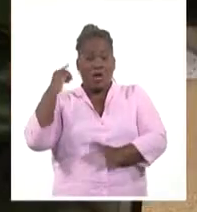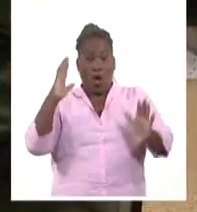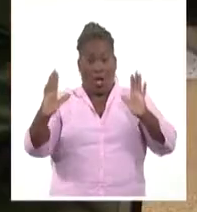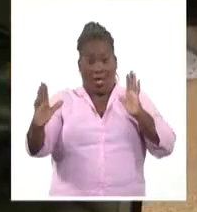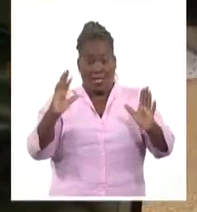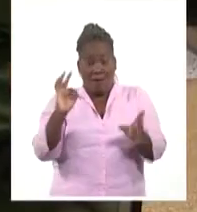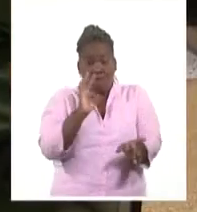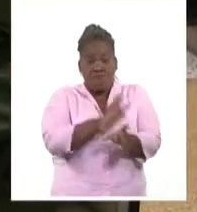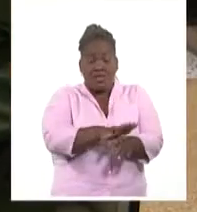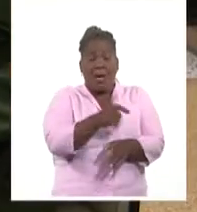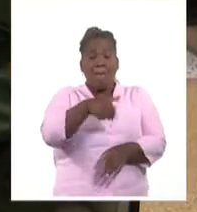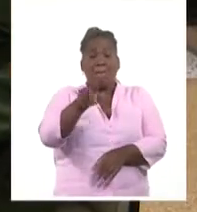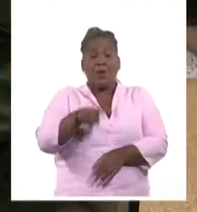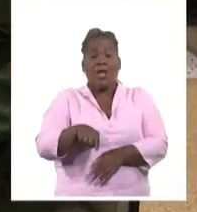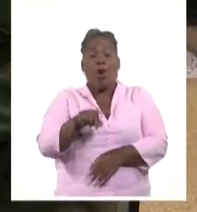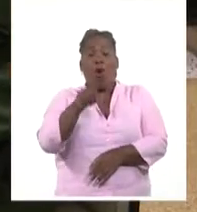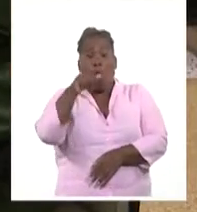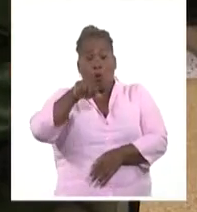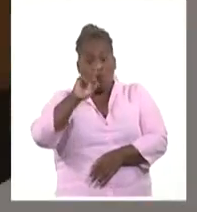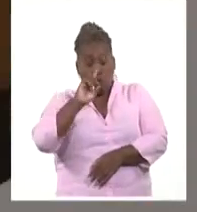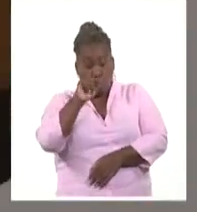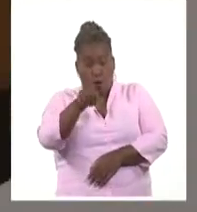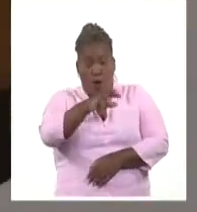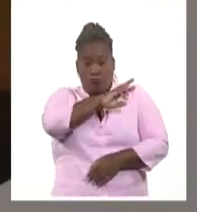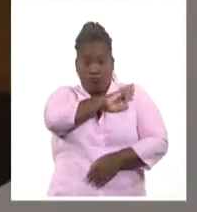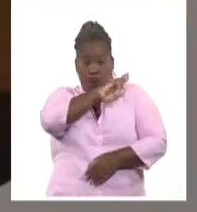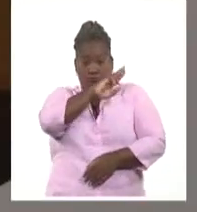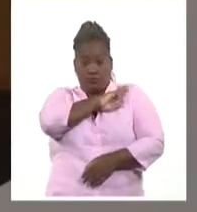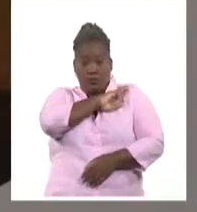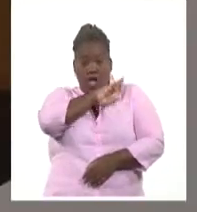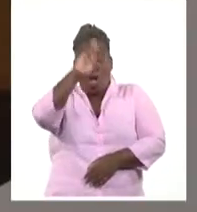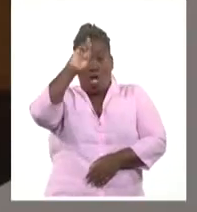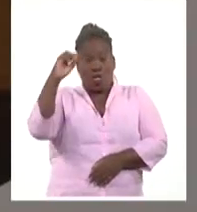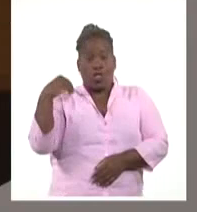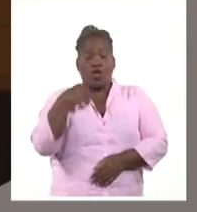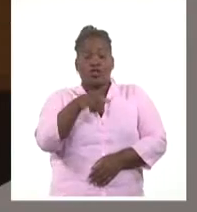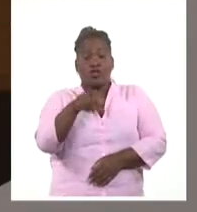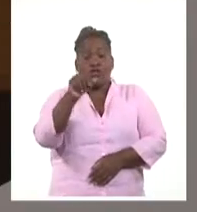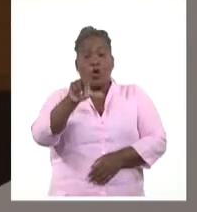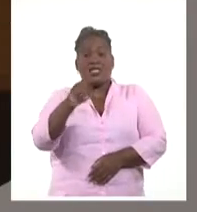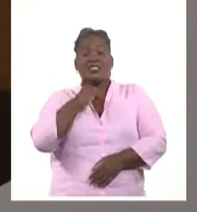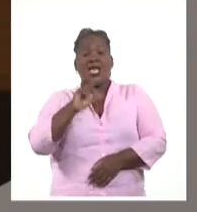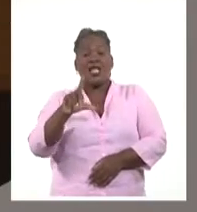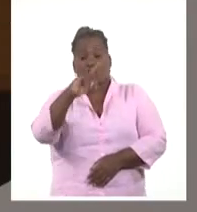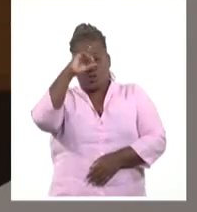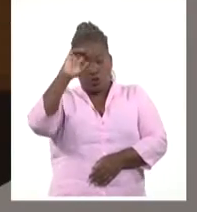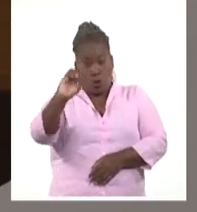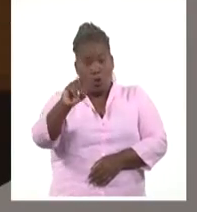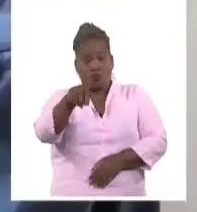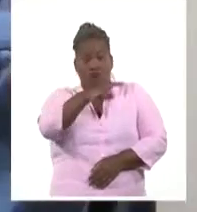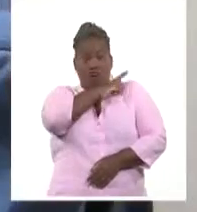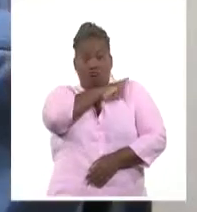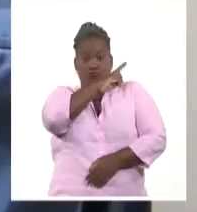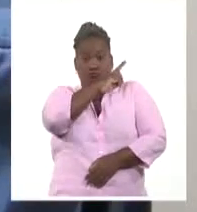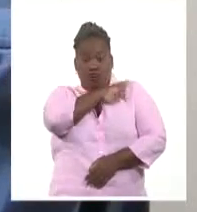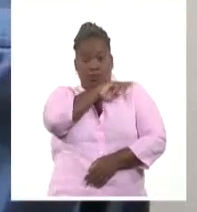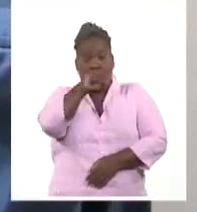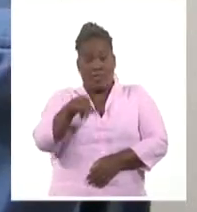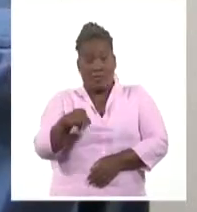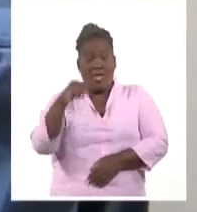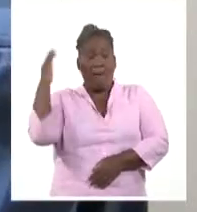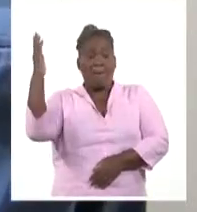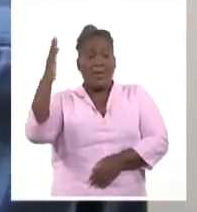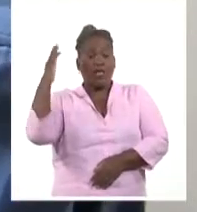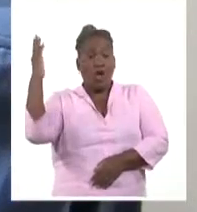el 1 de junio estuvo a cargo del doctor Celso Pasos Alberdi, director general del Instituto de